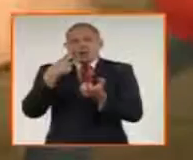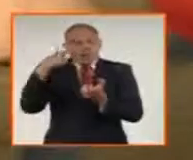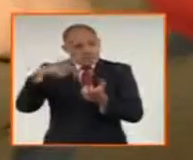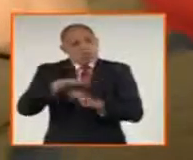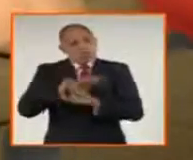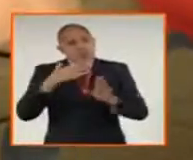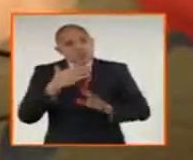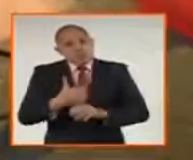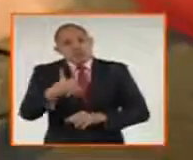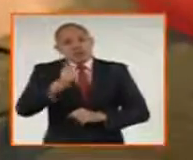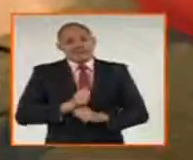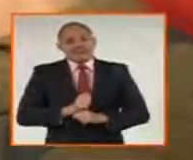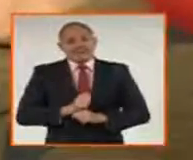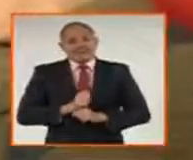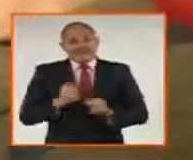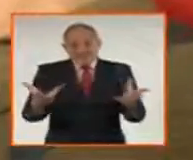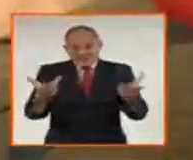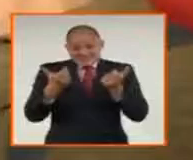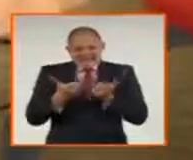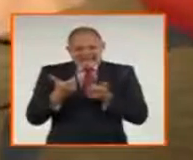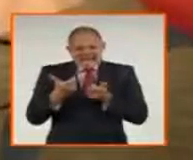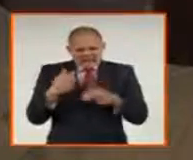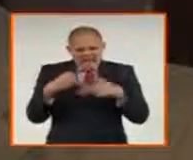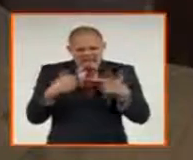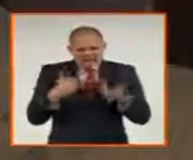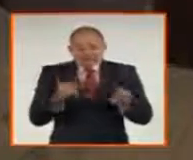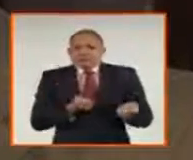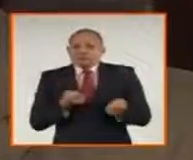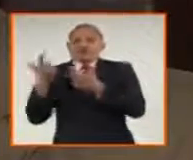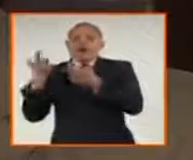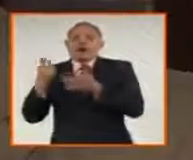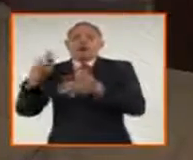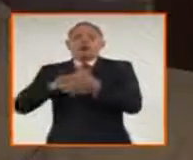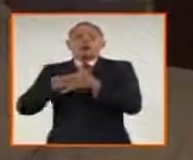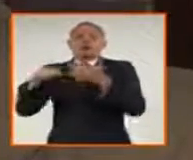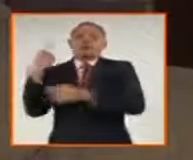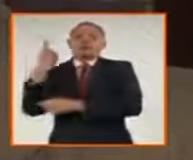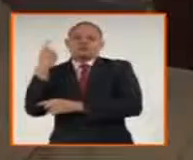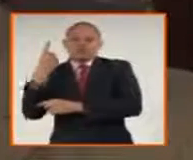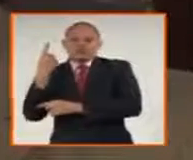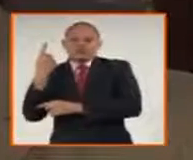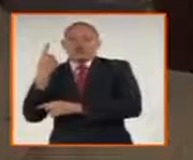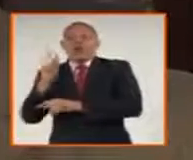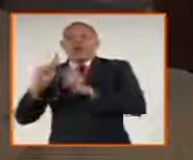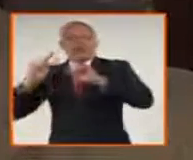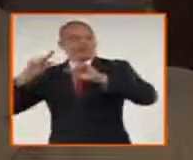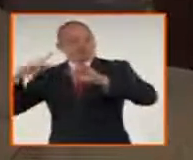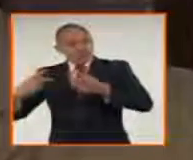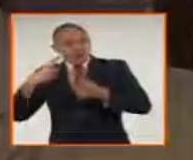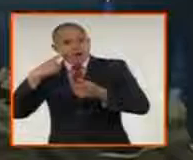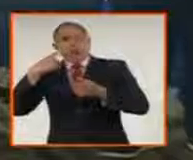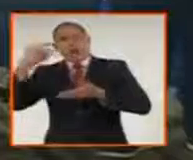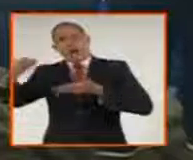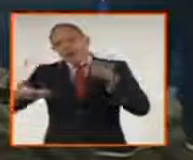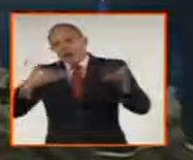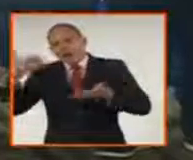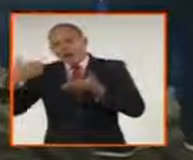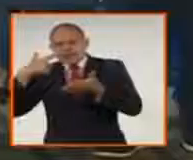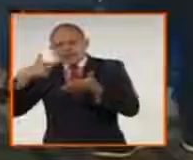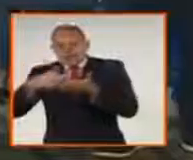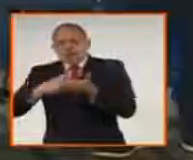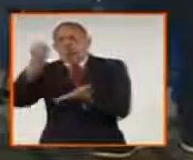será evaluado nuevamente por parte del Parlamento cubano, el cual aprobará una nueva versión para